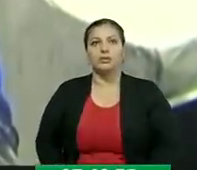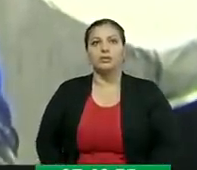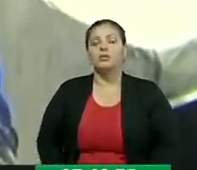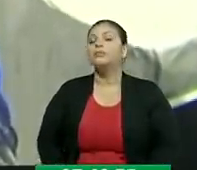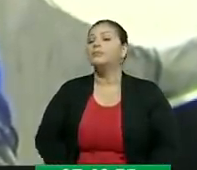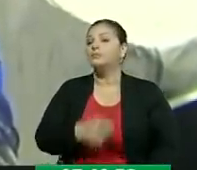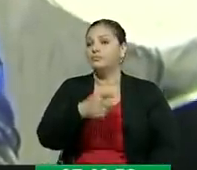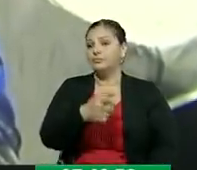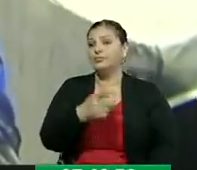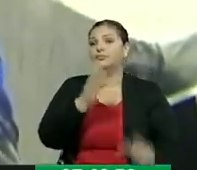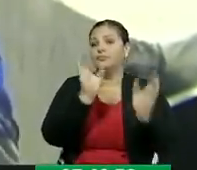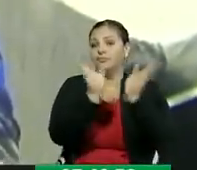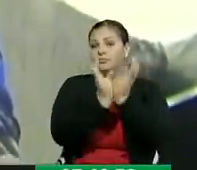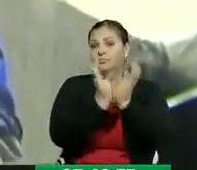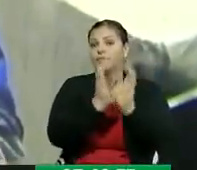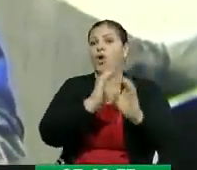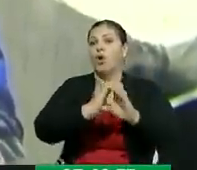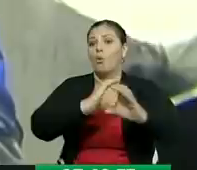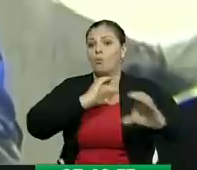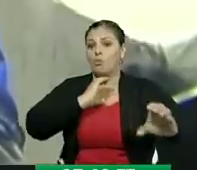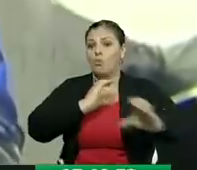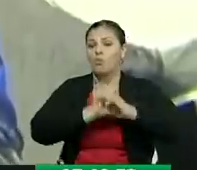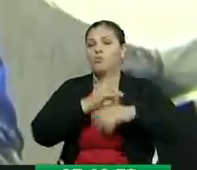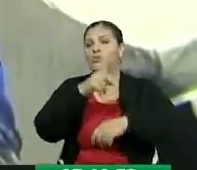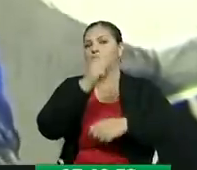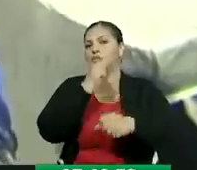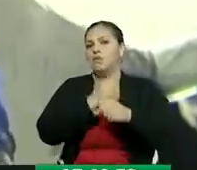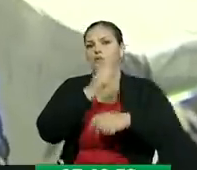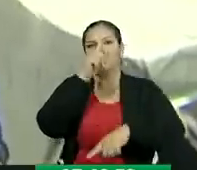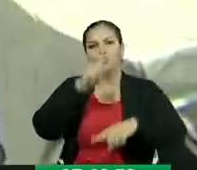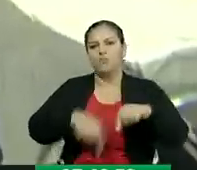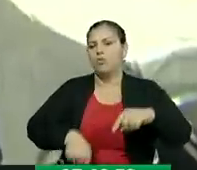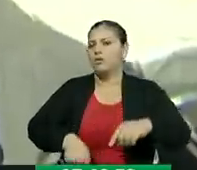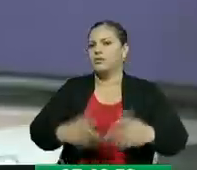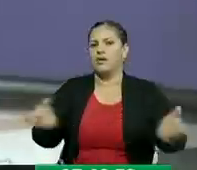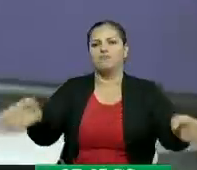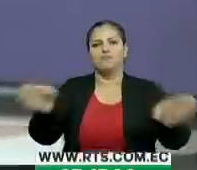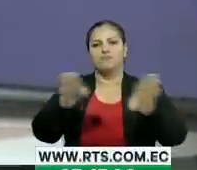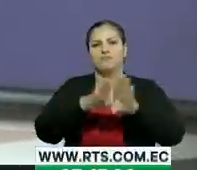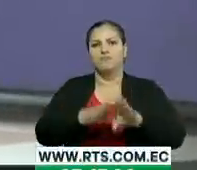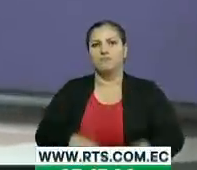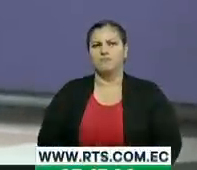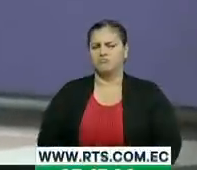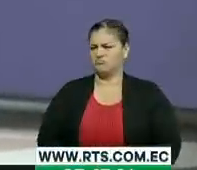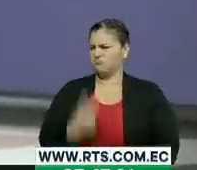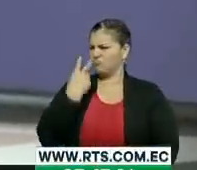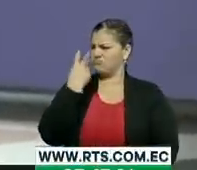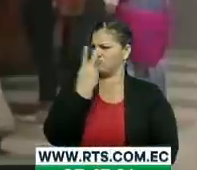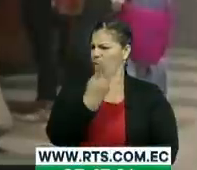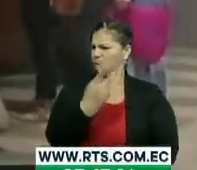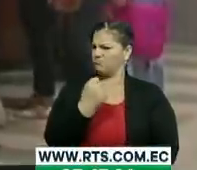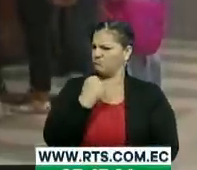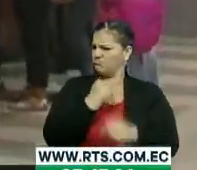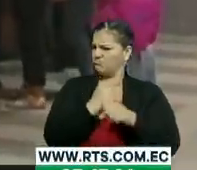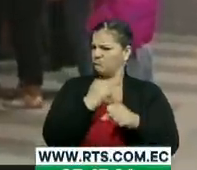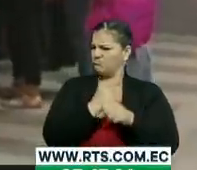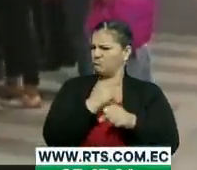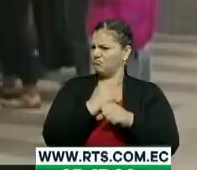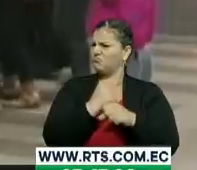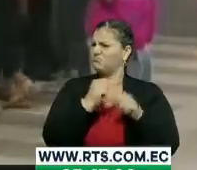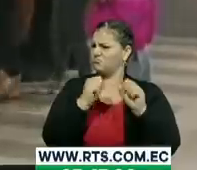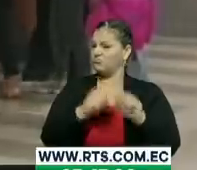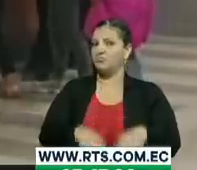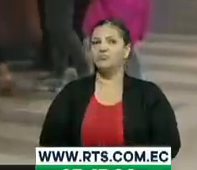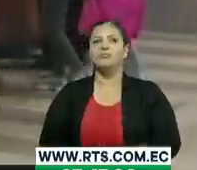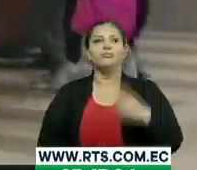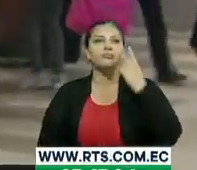abre hasta la... Sin ningún problema. Solo tiene permiso de operación en la frecuencia Novol